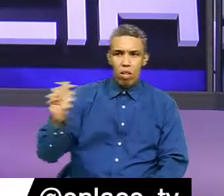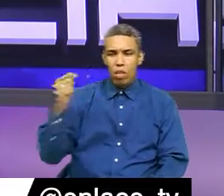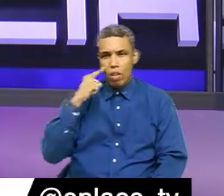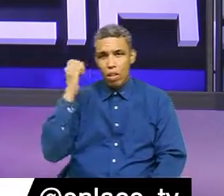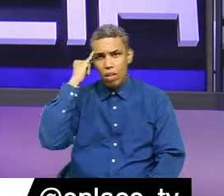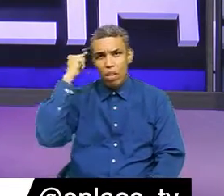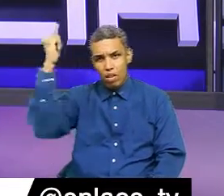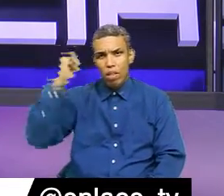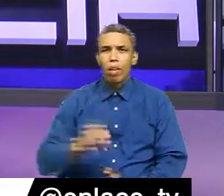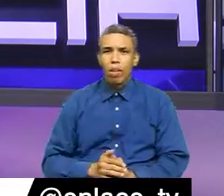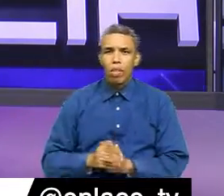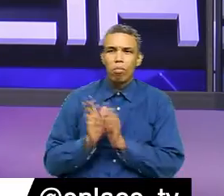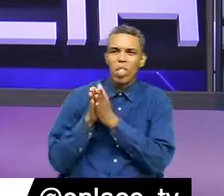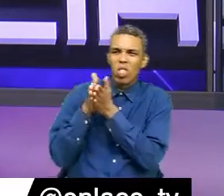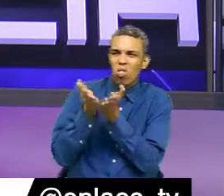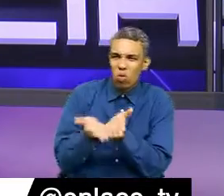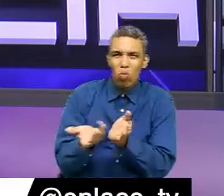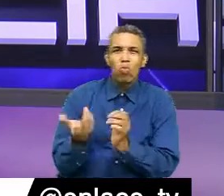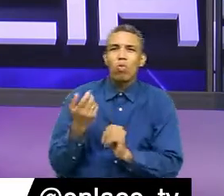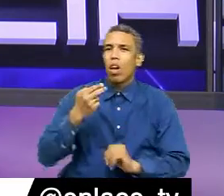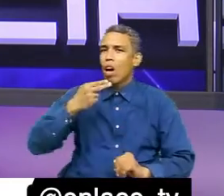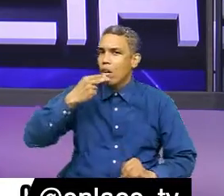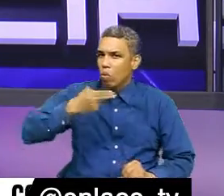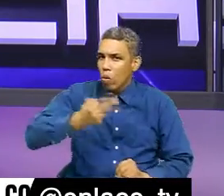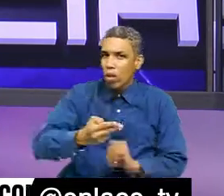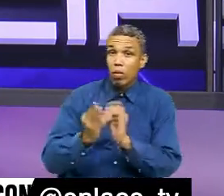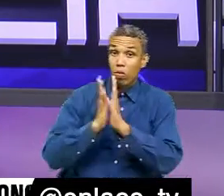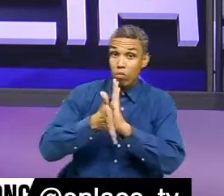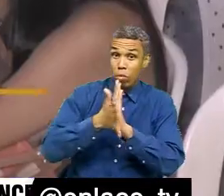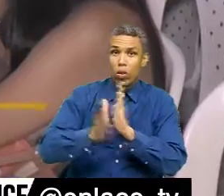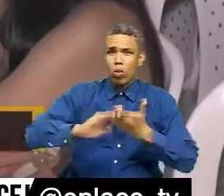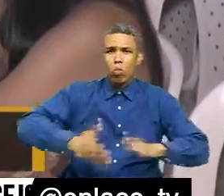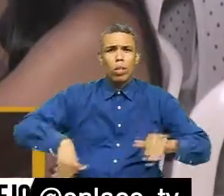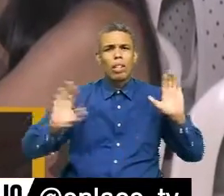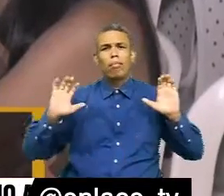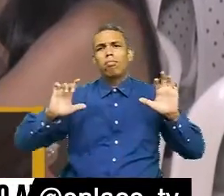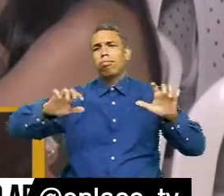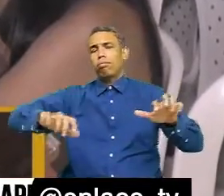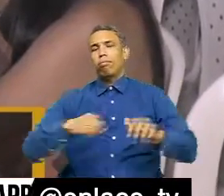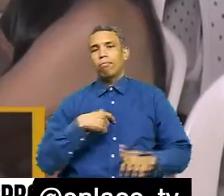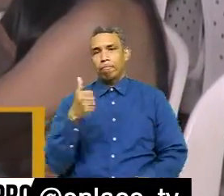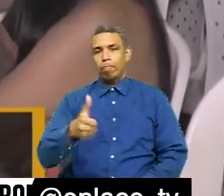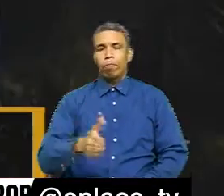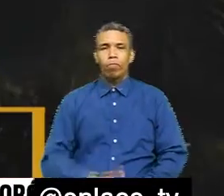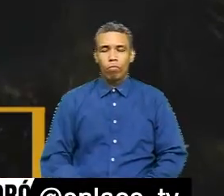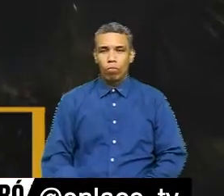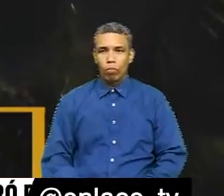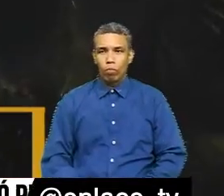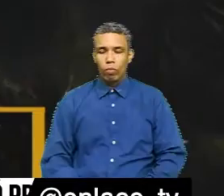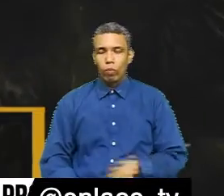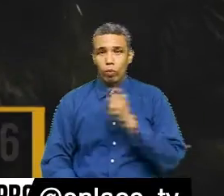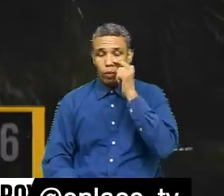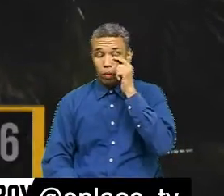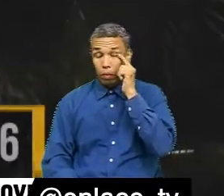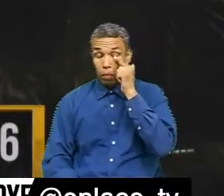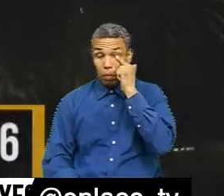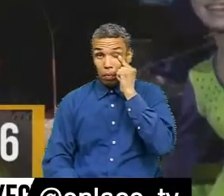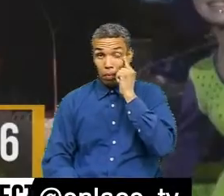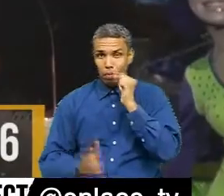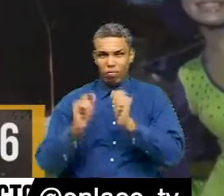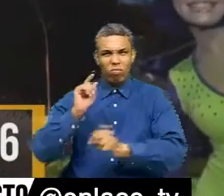barranqueños respondieron positivamente a este espacio cultural. En familia, así se disfrutó la apertura de este evento que por tradición